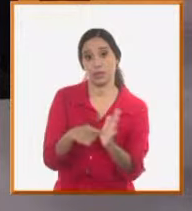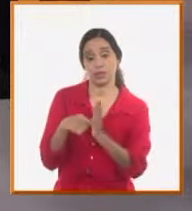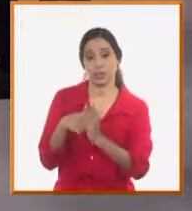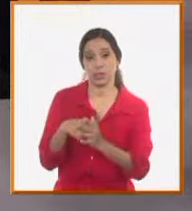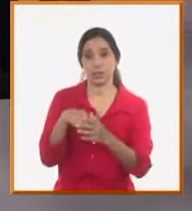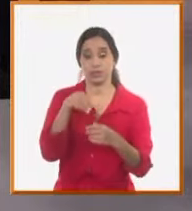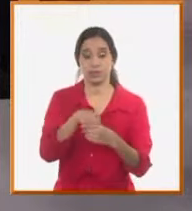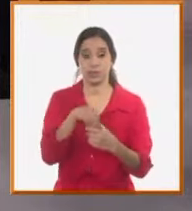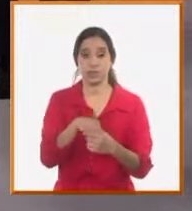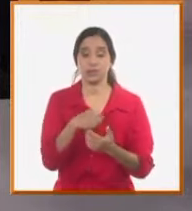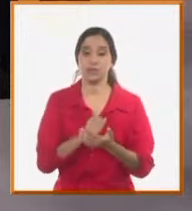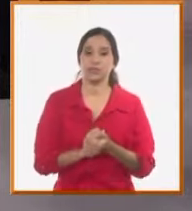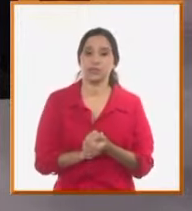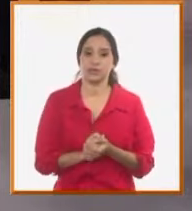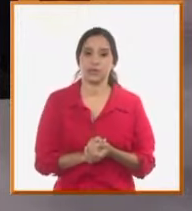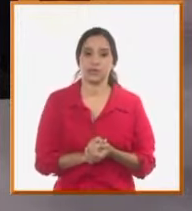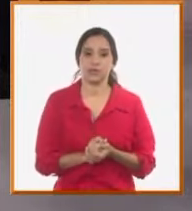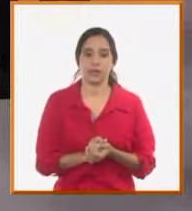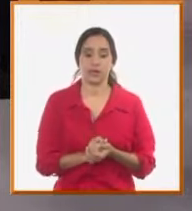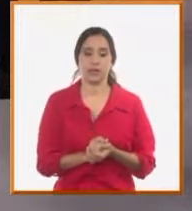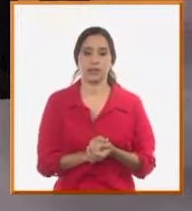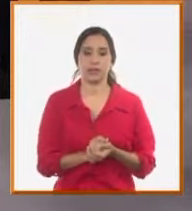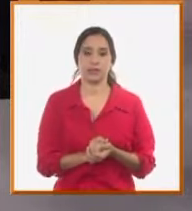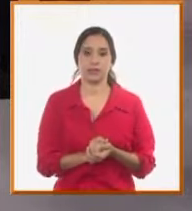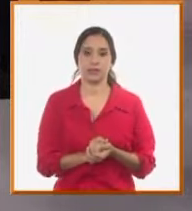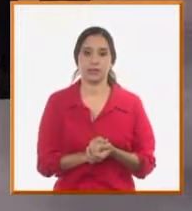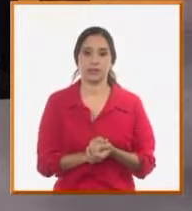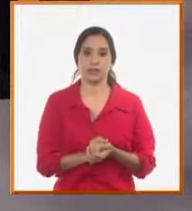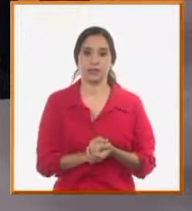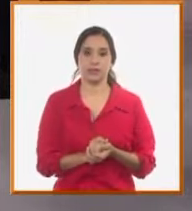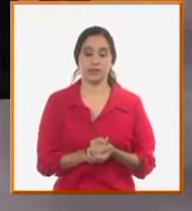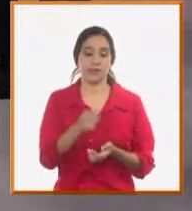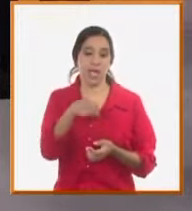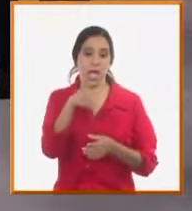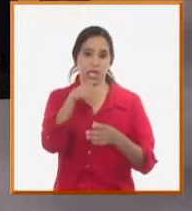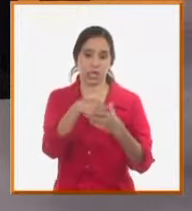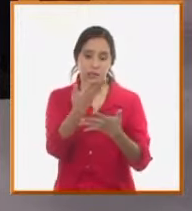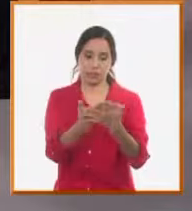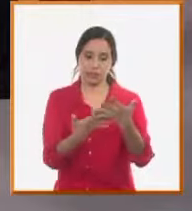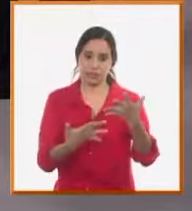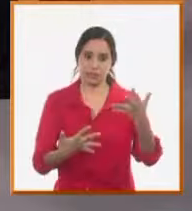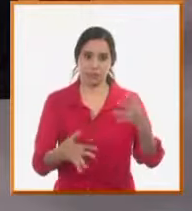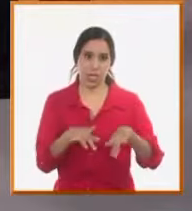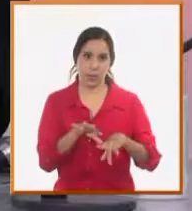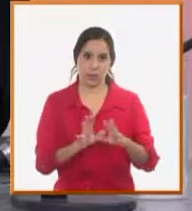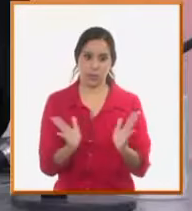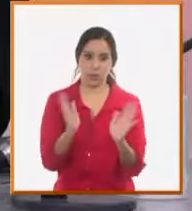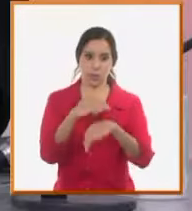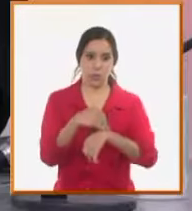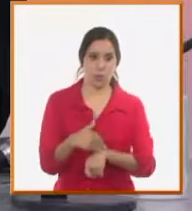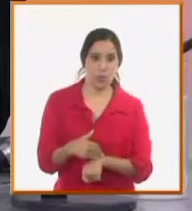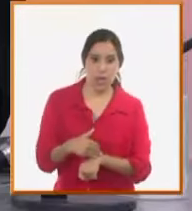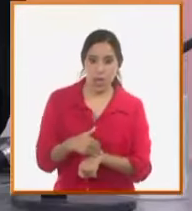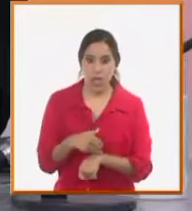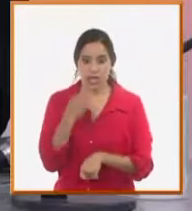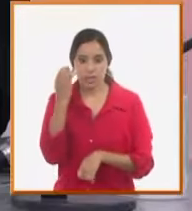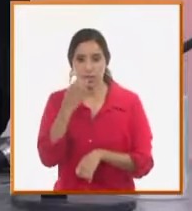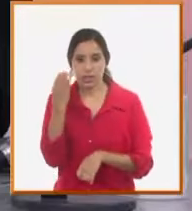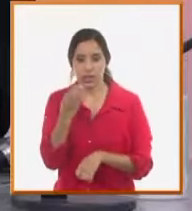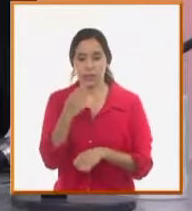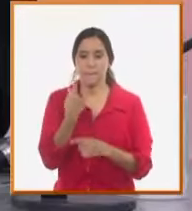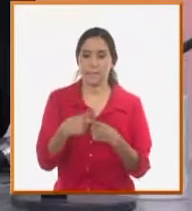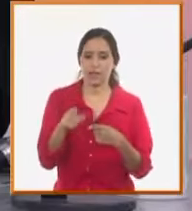aunque ahora no encontré aquí la opinión, parece que se me traspapeló, pero Barbón, recuerdo que había alguien que